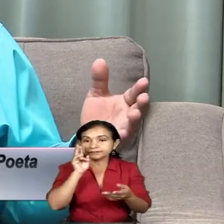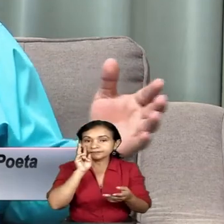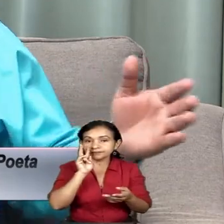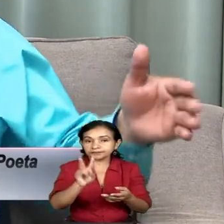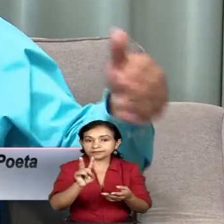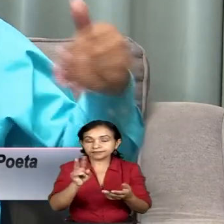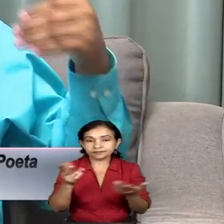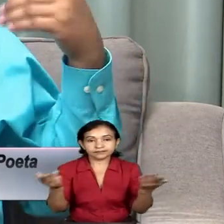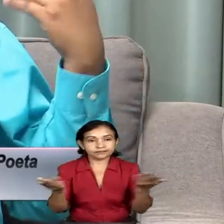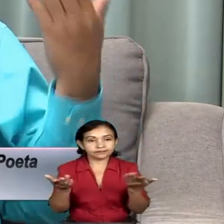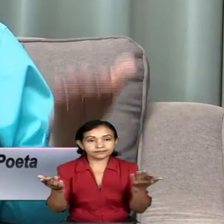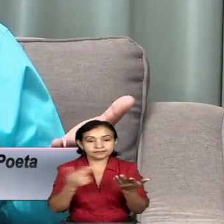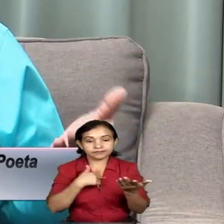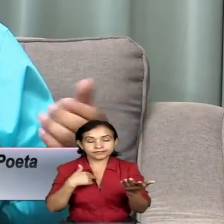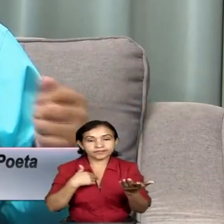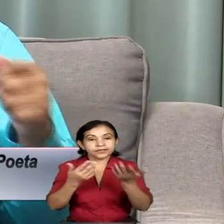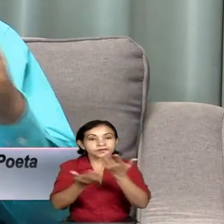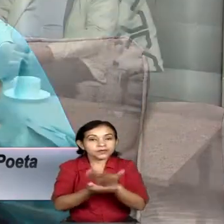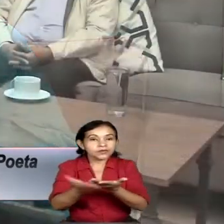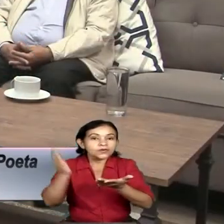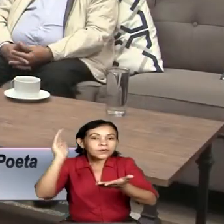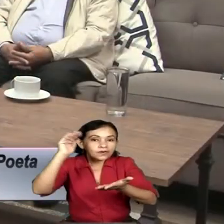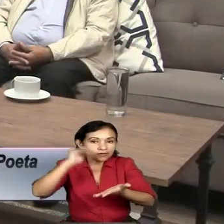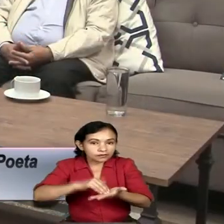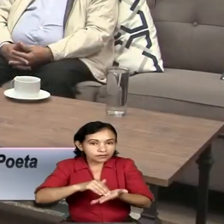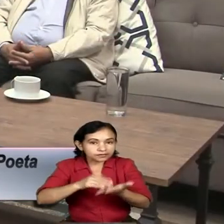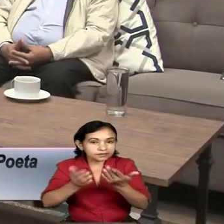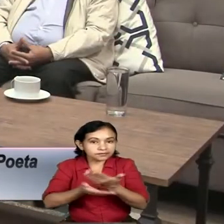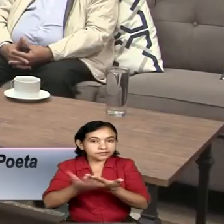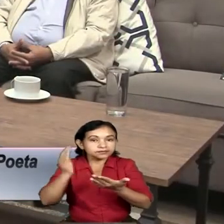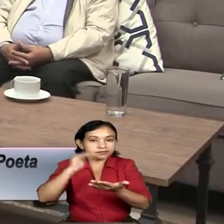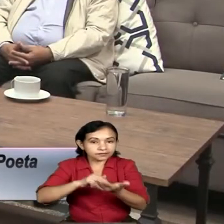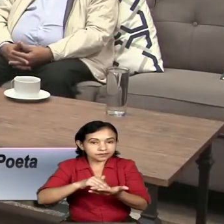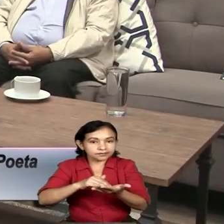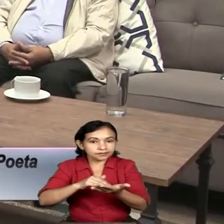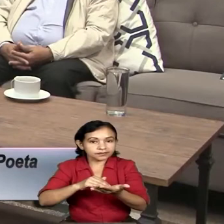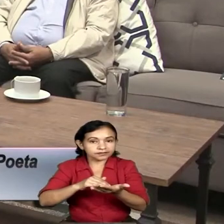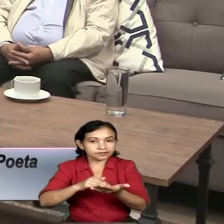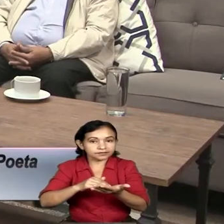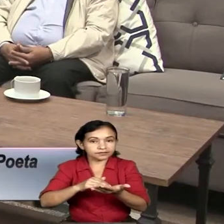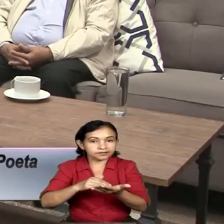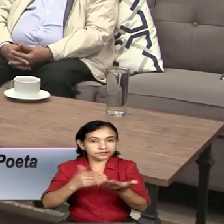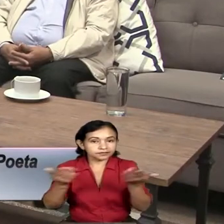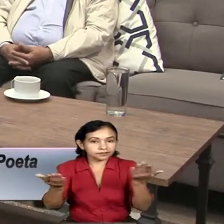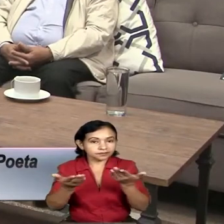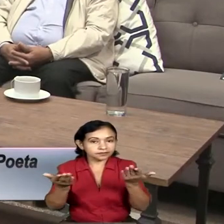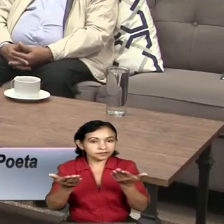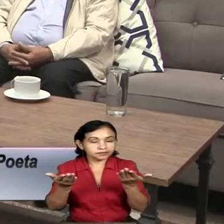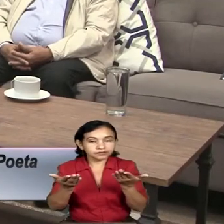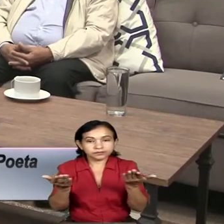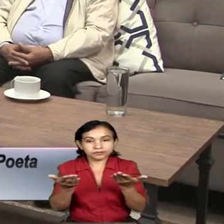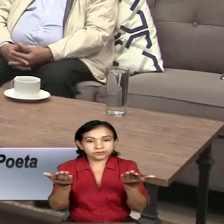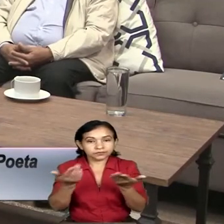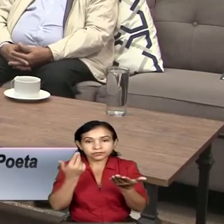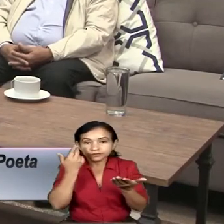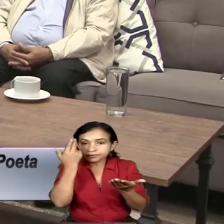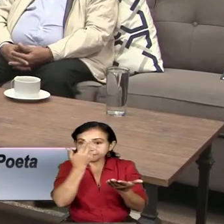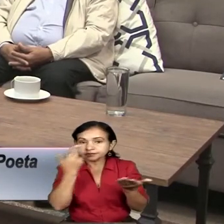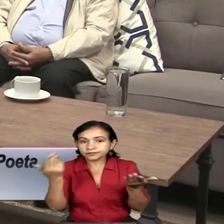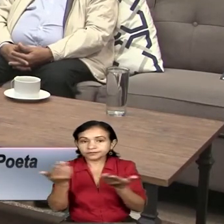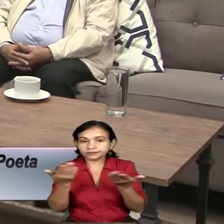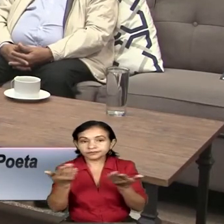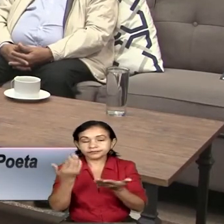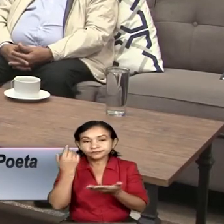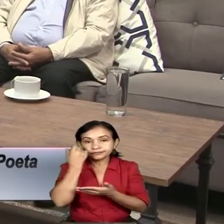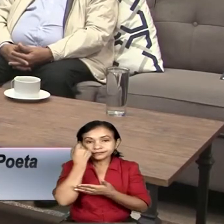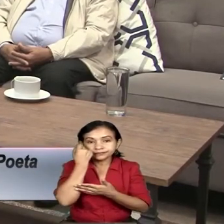acciones se repiten y se reeditan, historia funesta. ¿Cómo coexistir, cómo poder